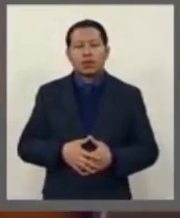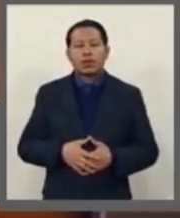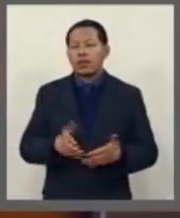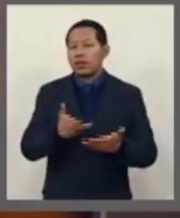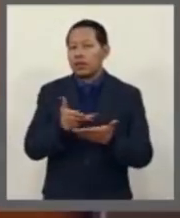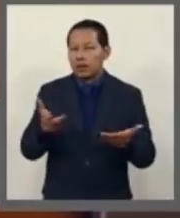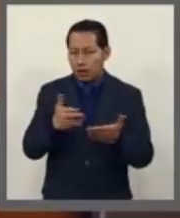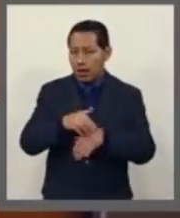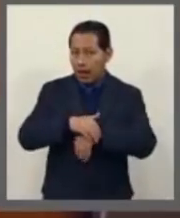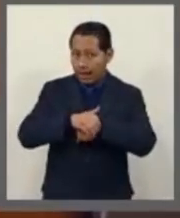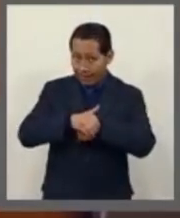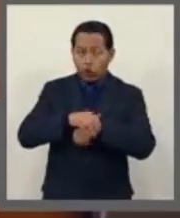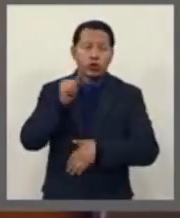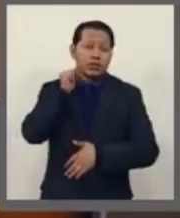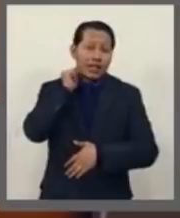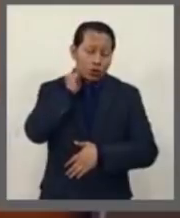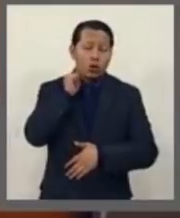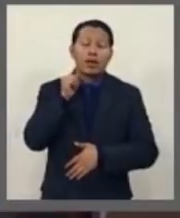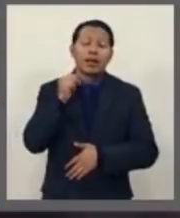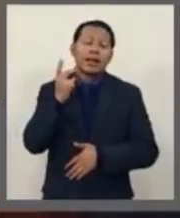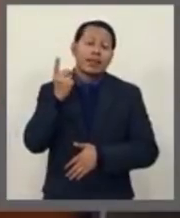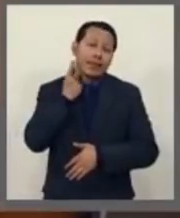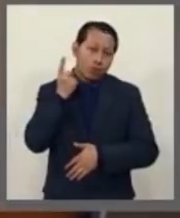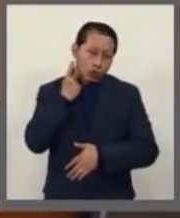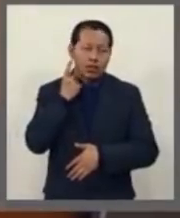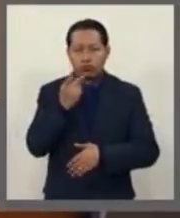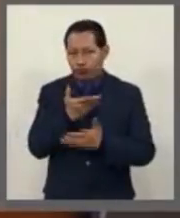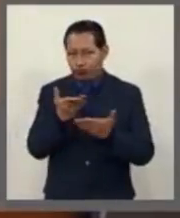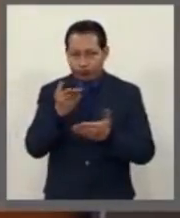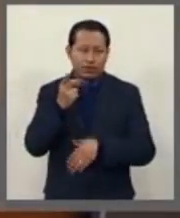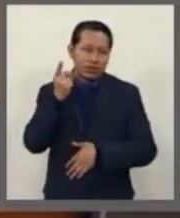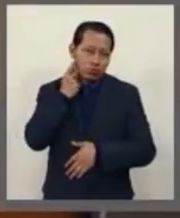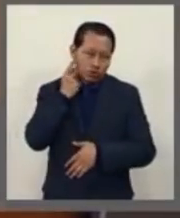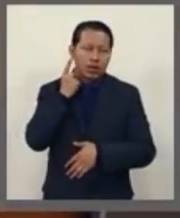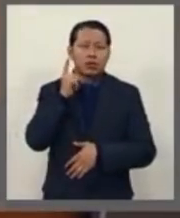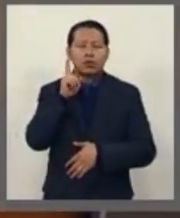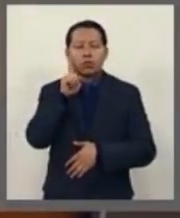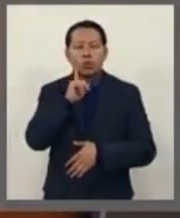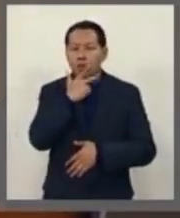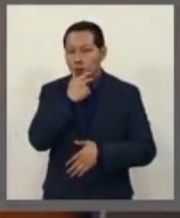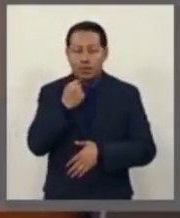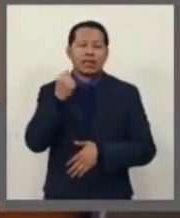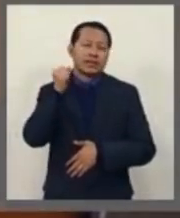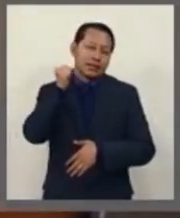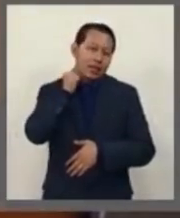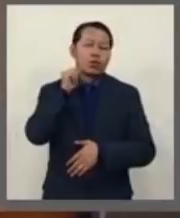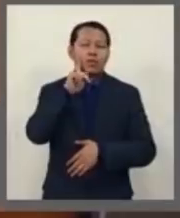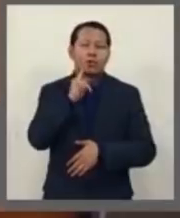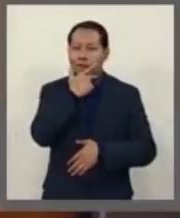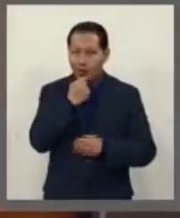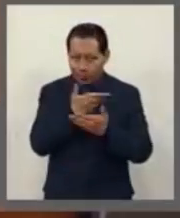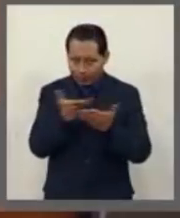presidente es un gusto saludarle como siempre estimados amigos y amigas senadores